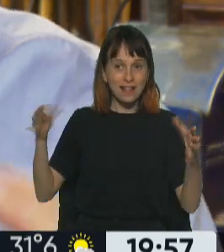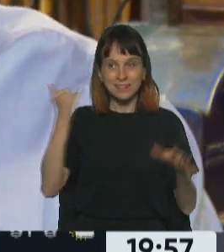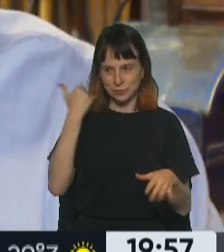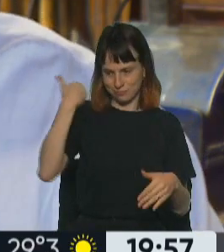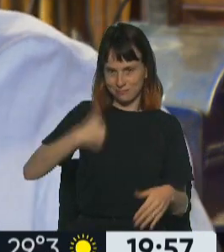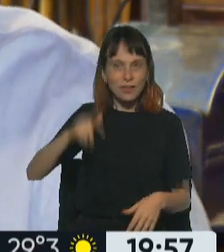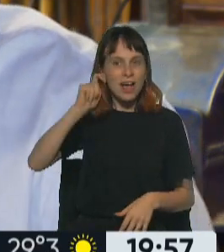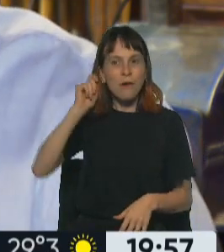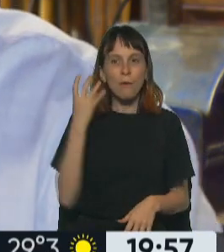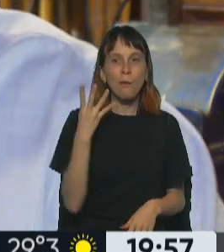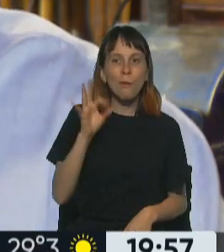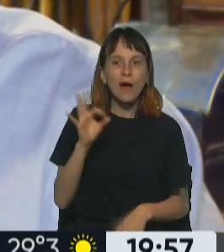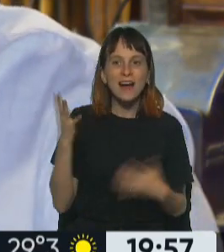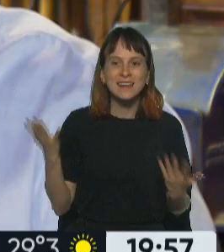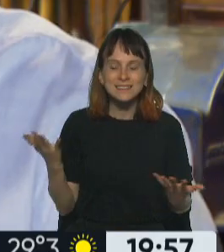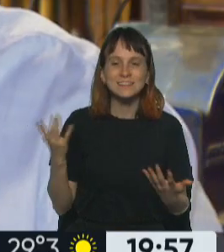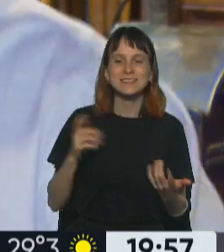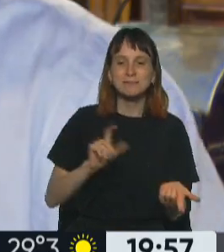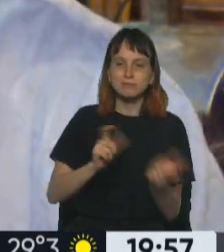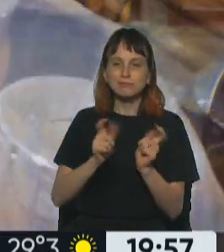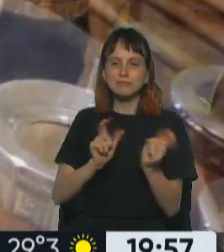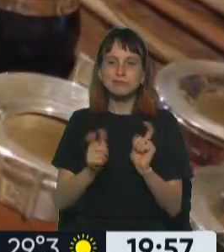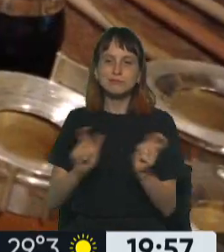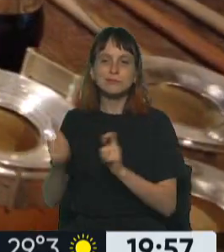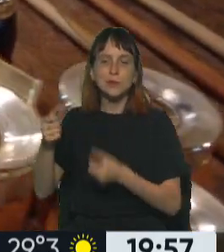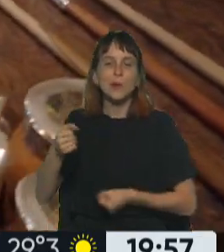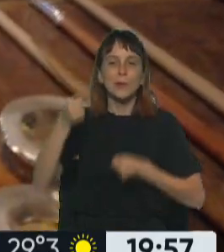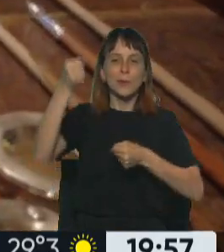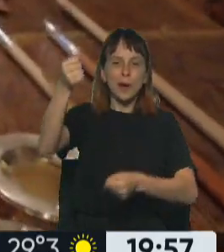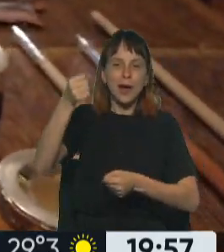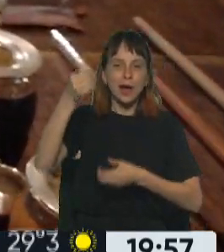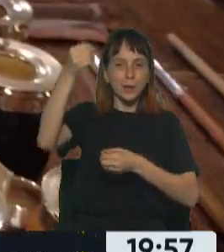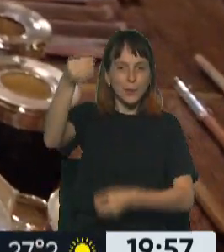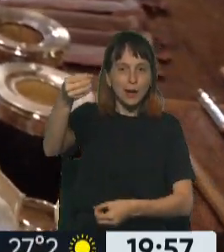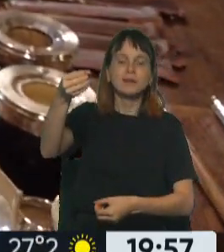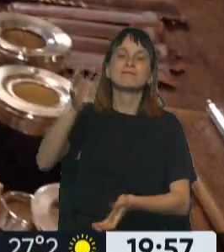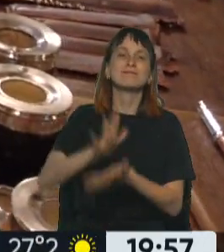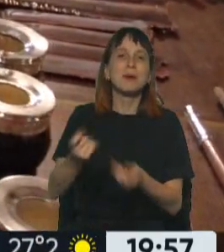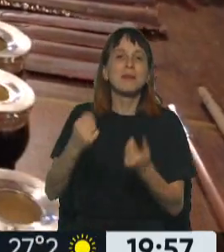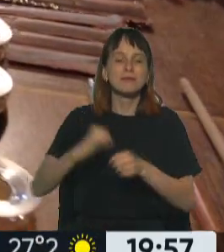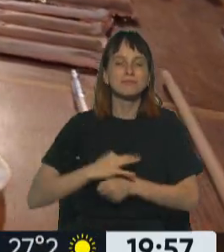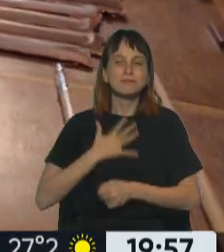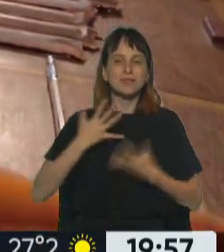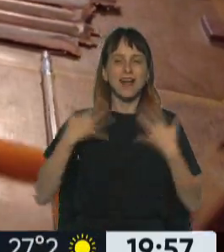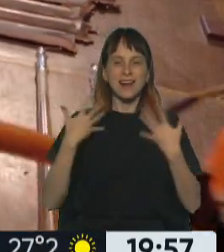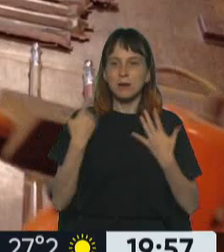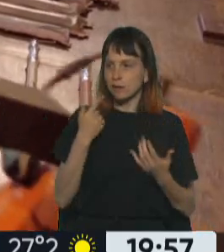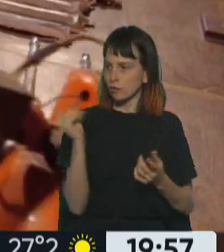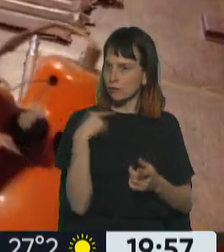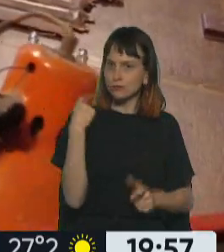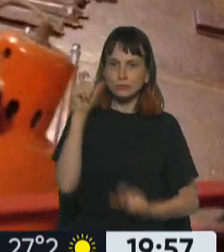que cada 4 años se renueve y siga vivo, ahí me llena de alegría, de felicidad. Seguimos votando, podemos